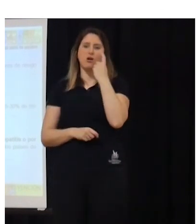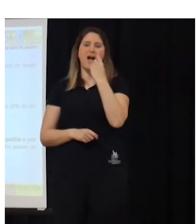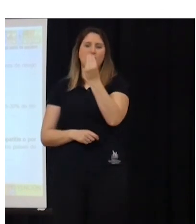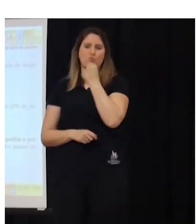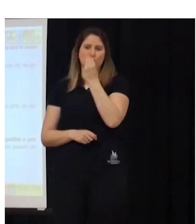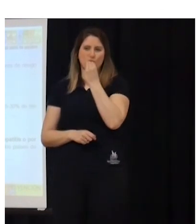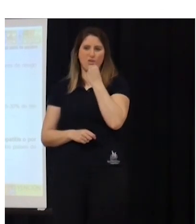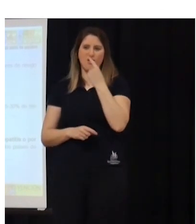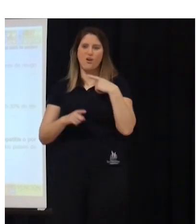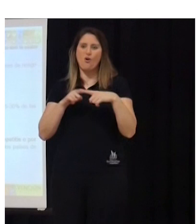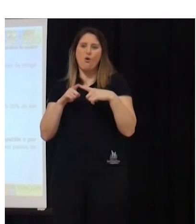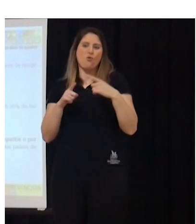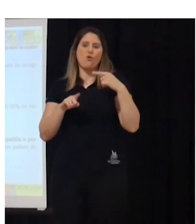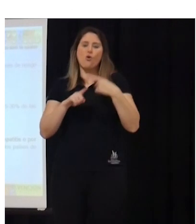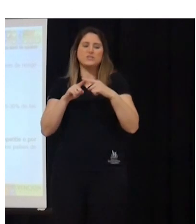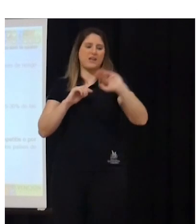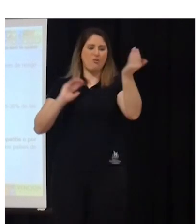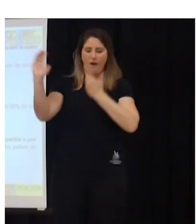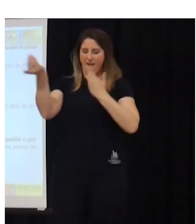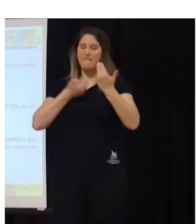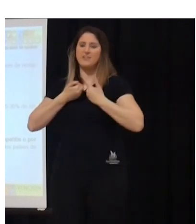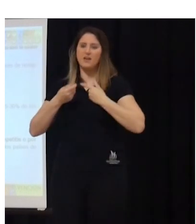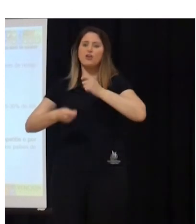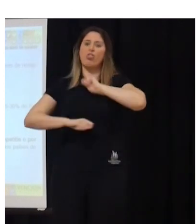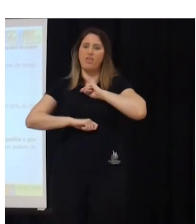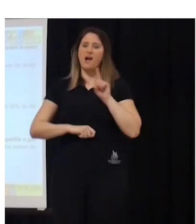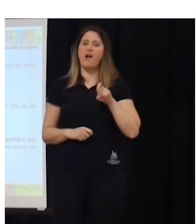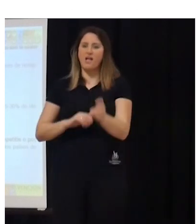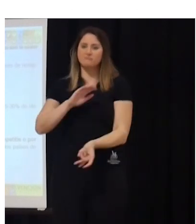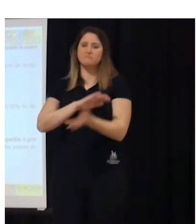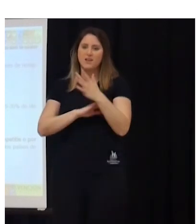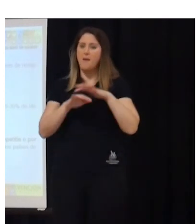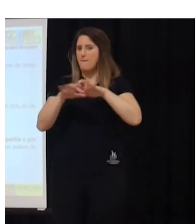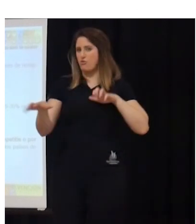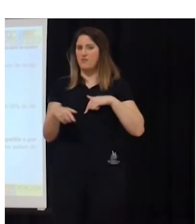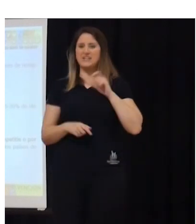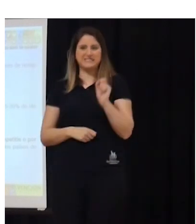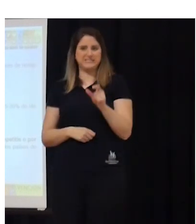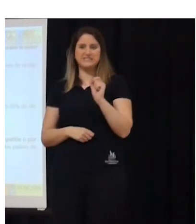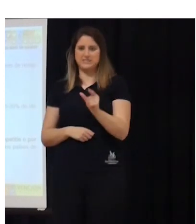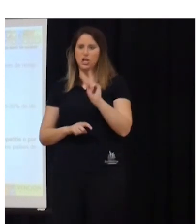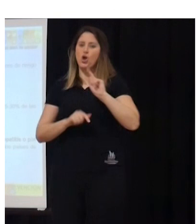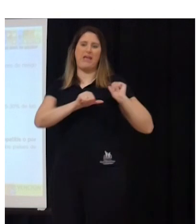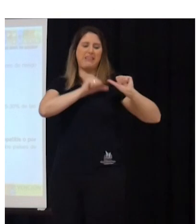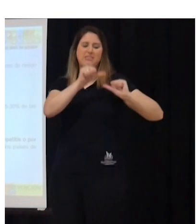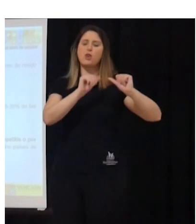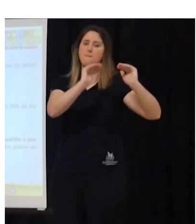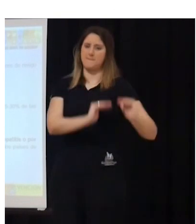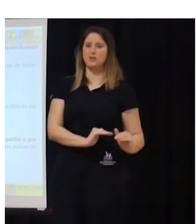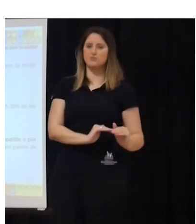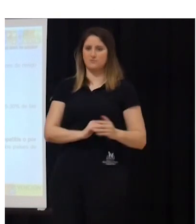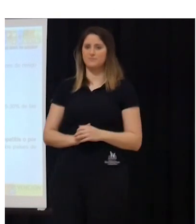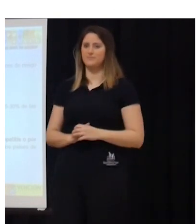exposición a determinados factores que pueden provocarnos un cáncer. Bueno, pues eso veremos después cómo se